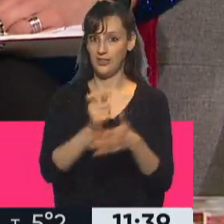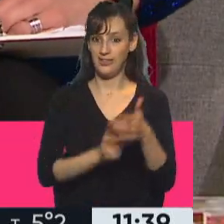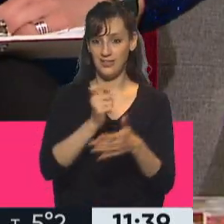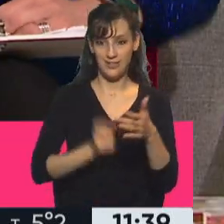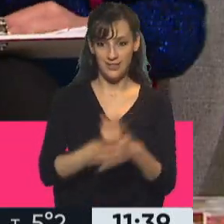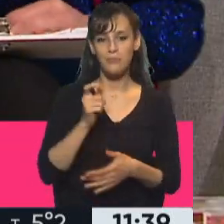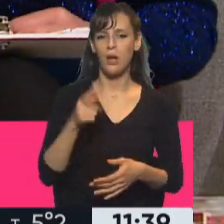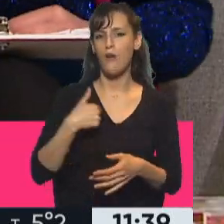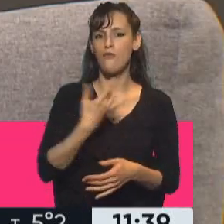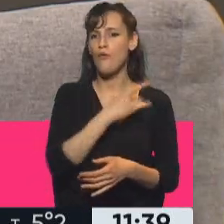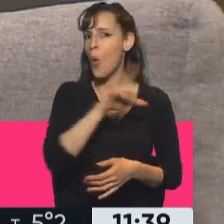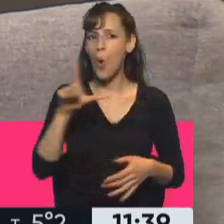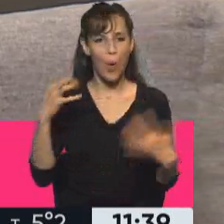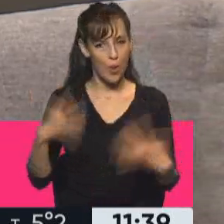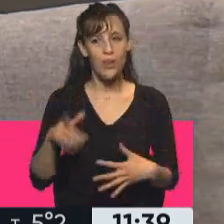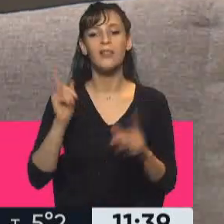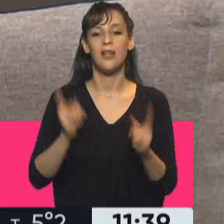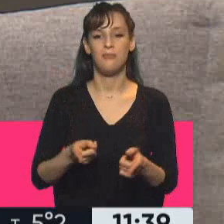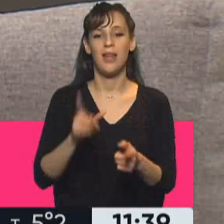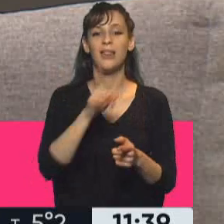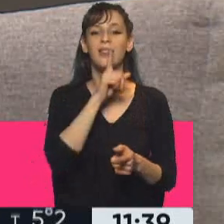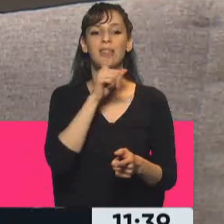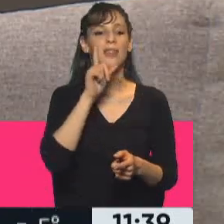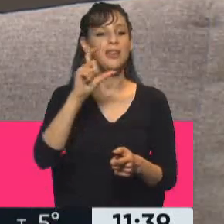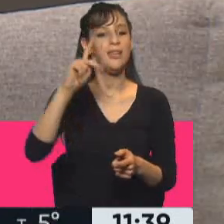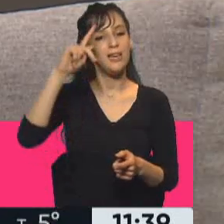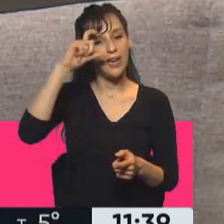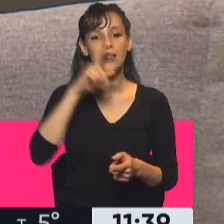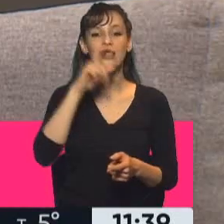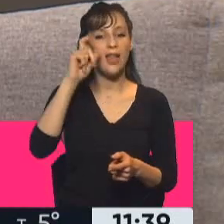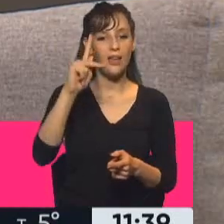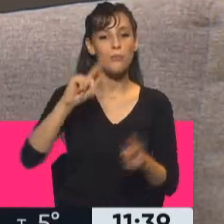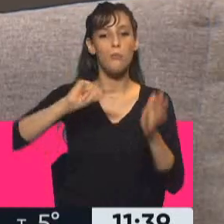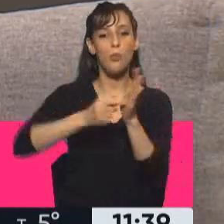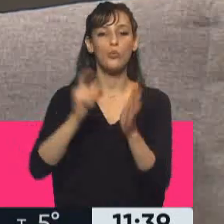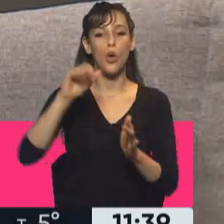que estamos a full. Gracias. Y en tiquetec.com.ar, que gracias por el graf ahí, estamos